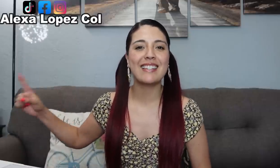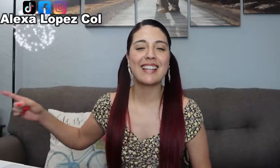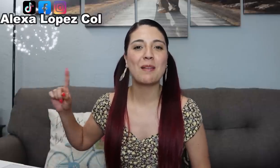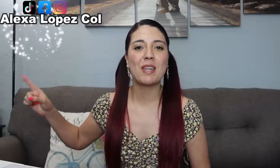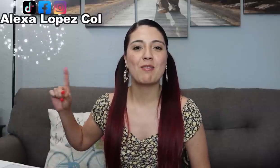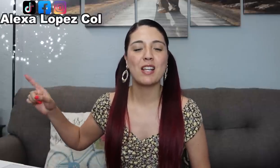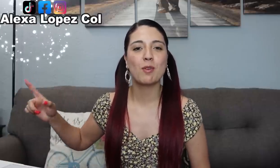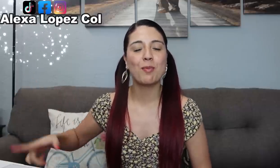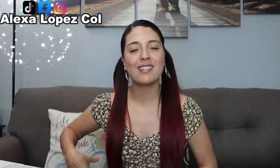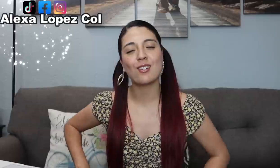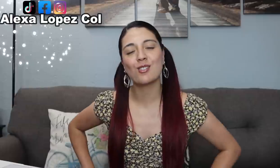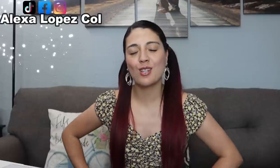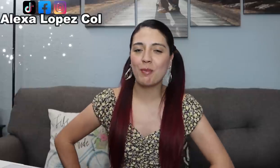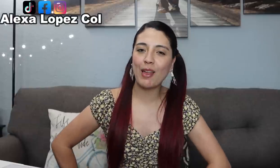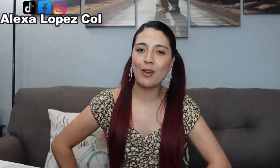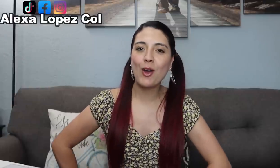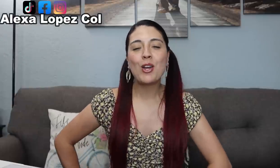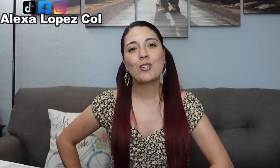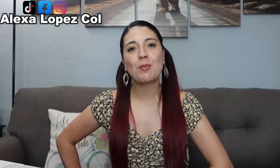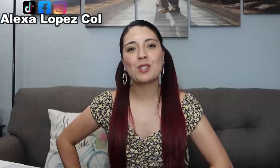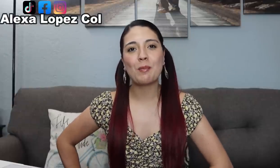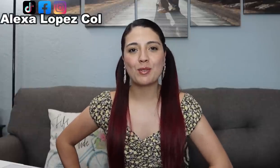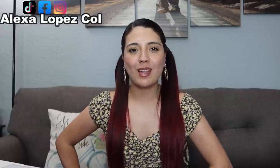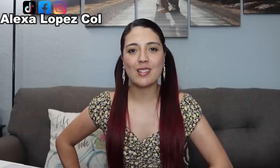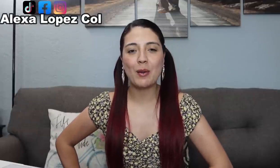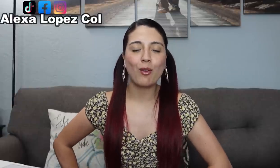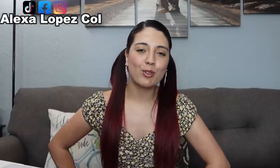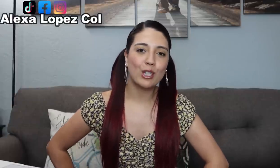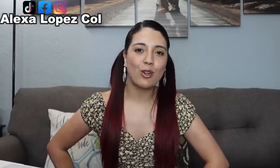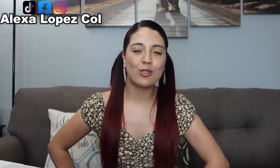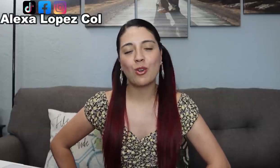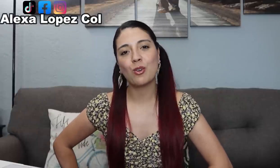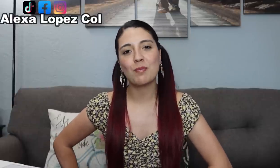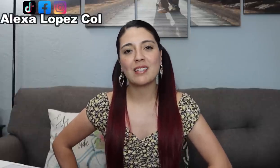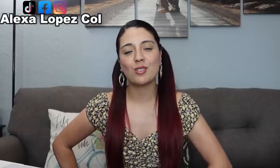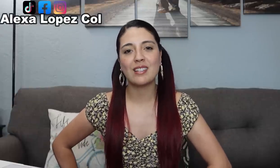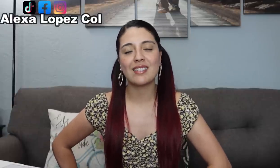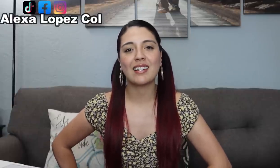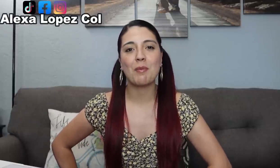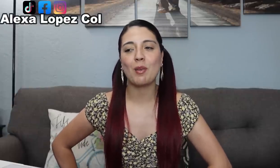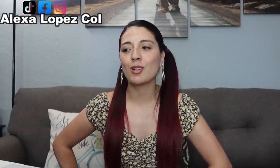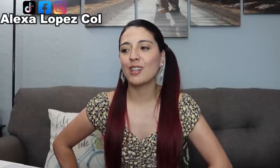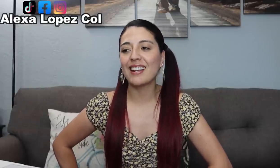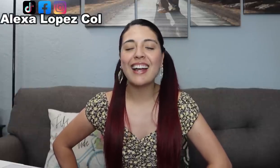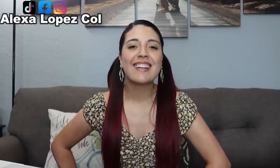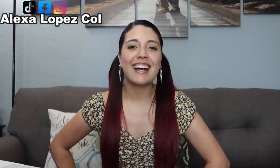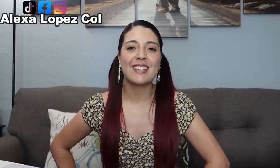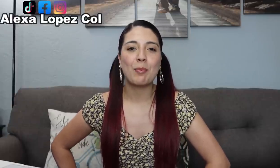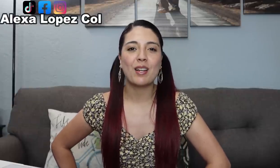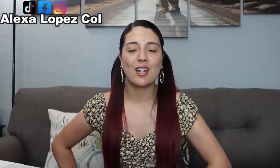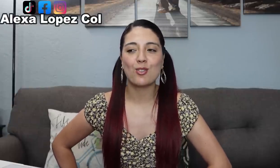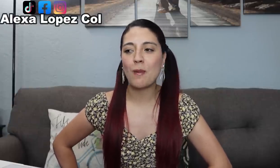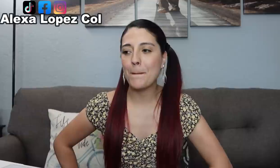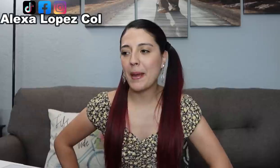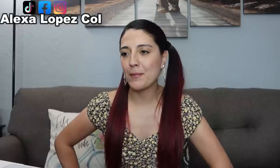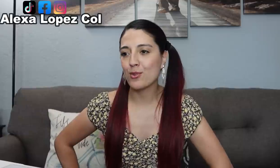TikTok, Instagram y Facebook. Por allá los estoy esperando. Como siempre, ustedes saben, con foticos, con más cositas acerca de mi vida cotidiana. Así que